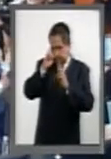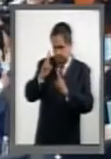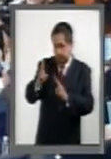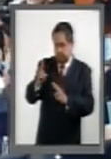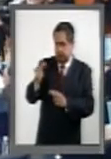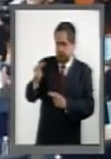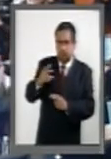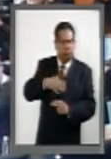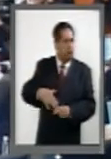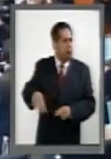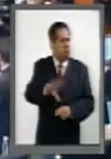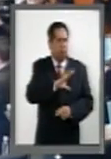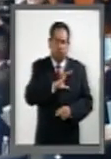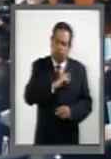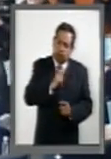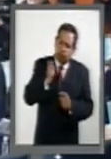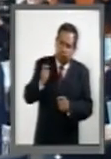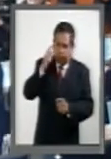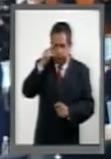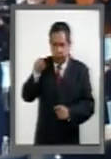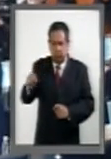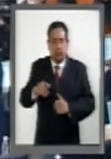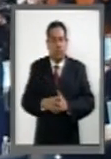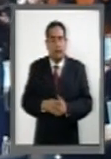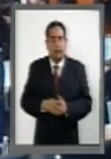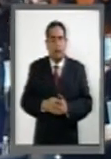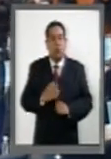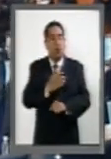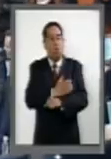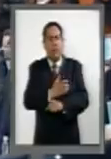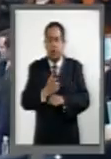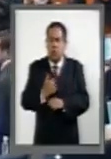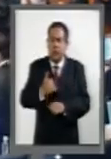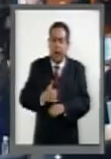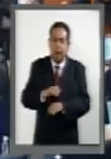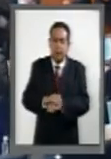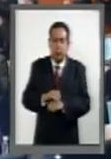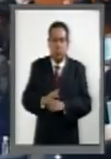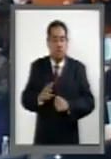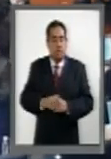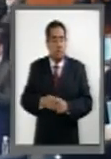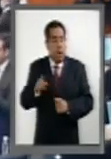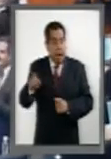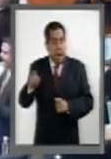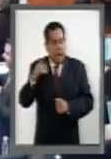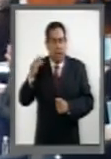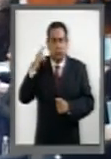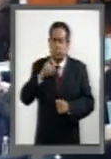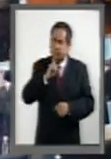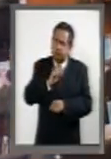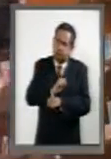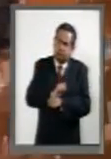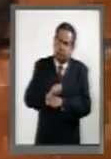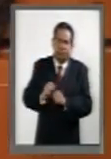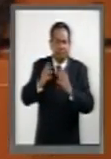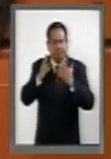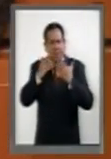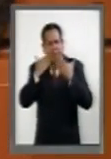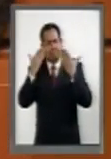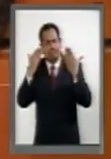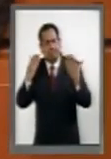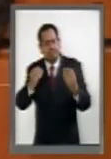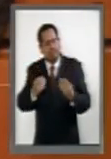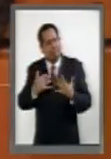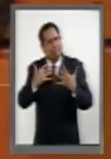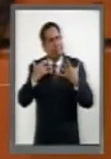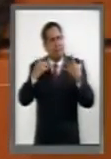la mayoría de los presentes. Compañero y amigo, fue persona sencilla y afable, de